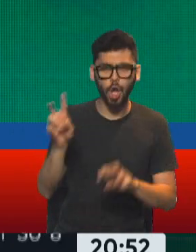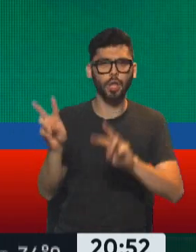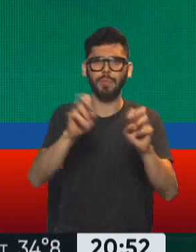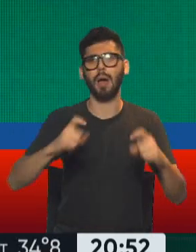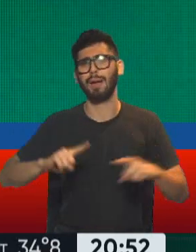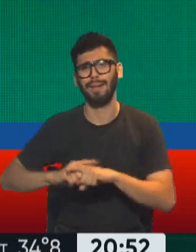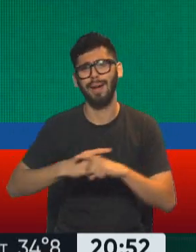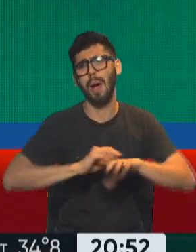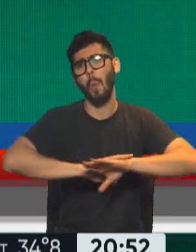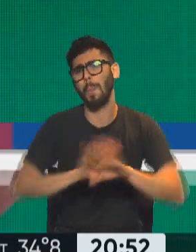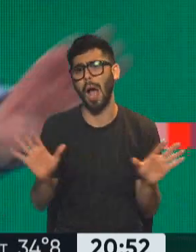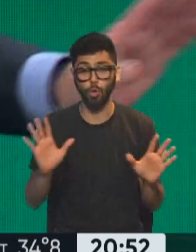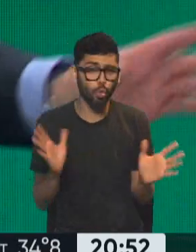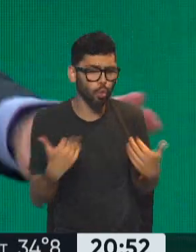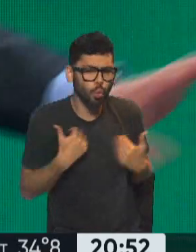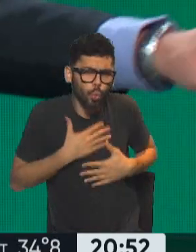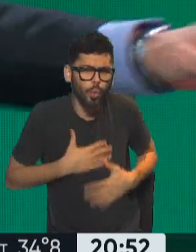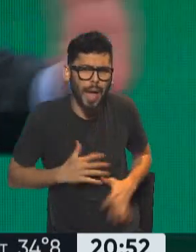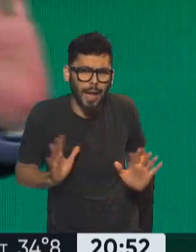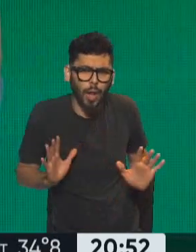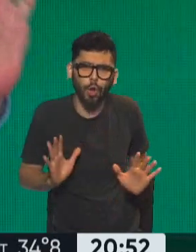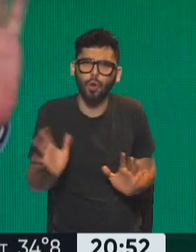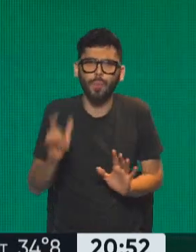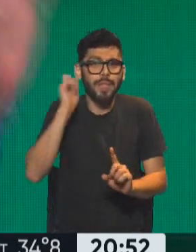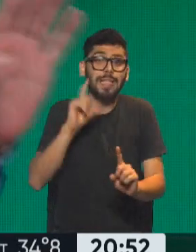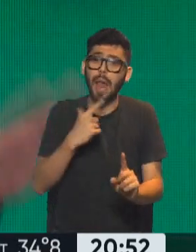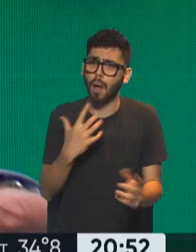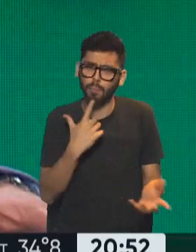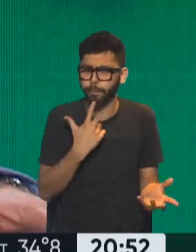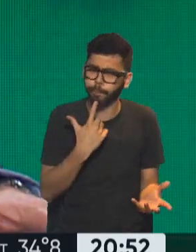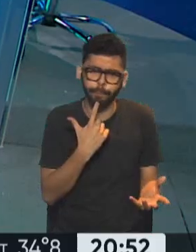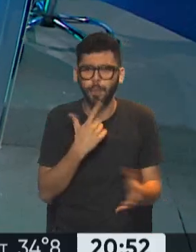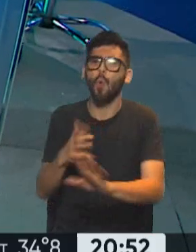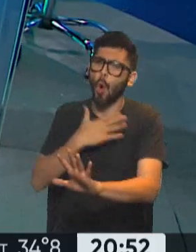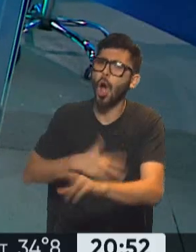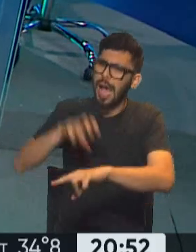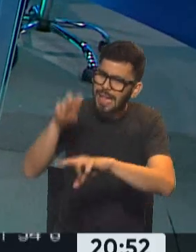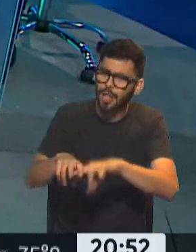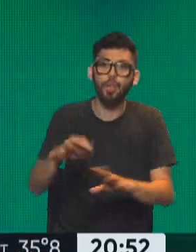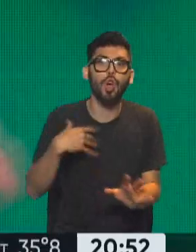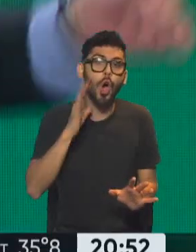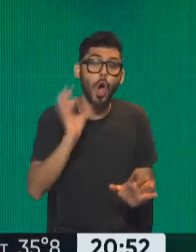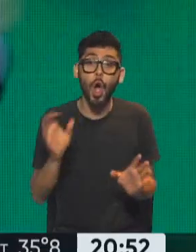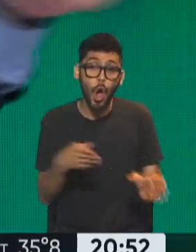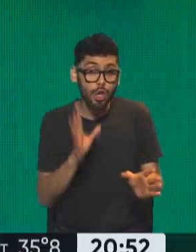se peleen más por favor no estamos tranquilos estamos dialogando gira no sabe para dónde ir pero no importa que ataca exactamente